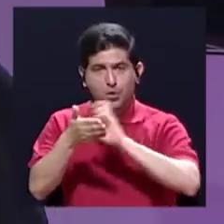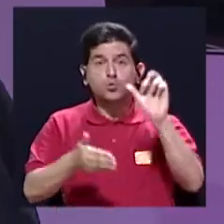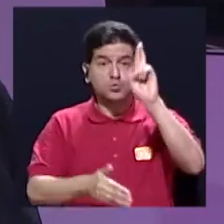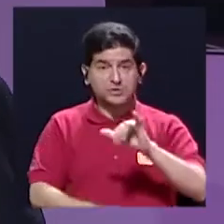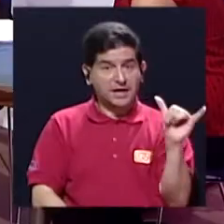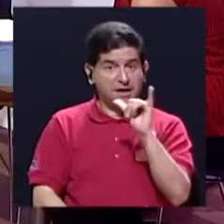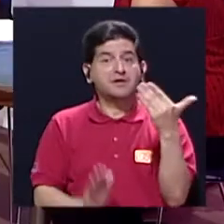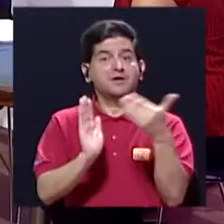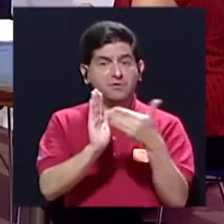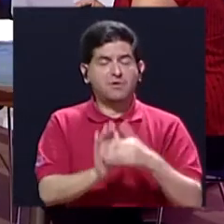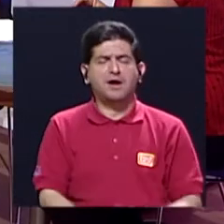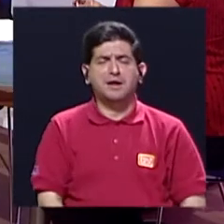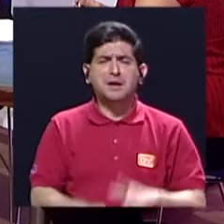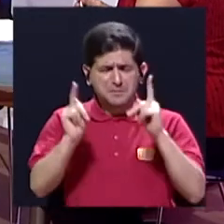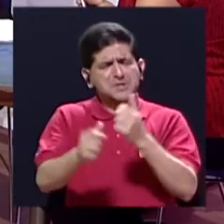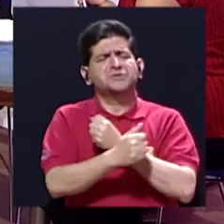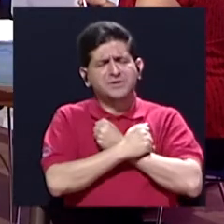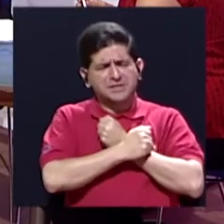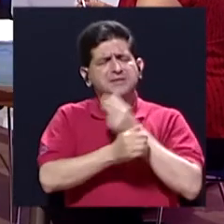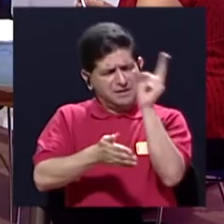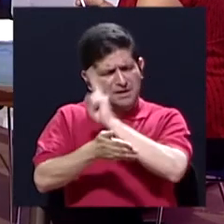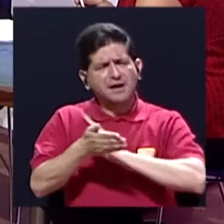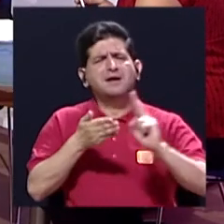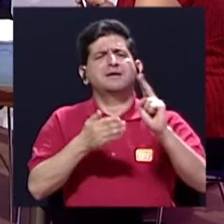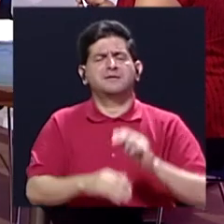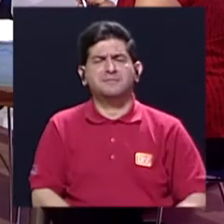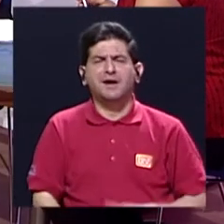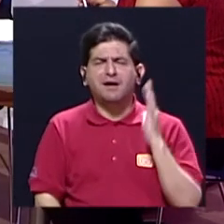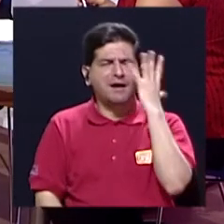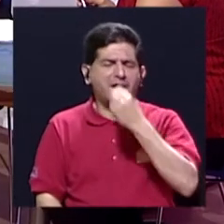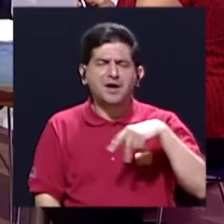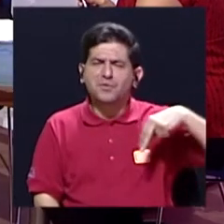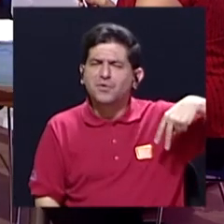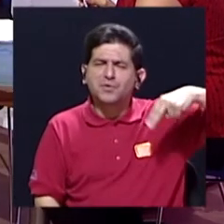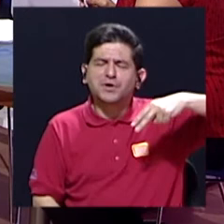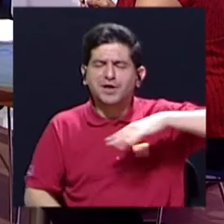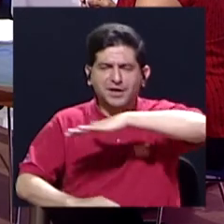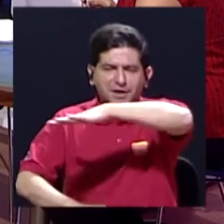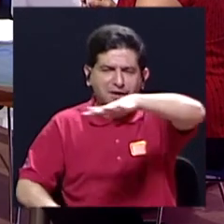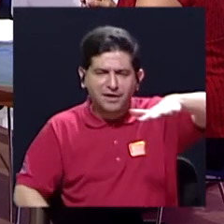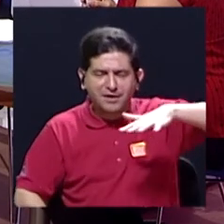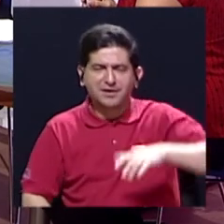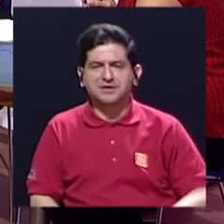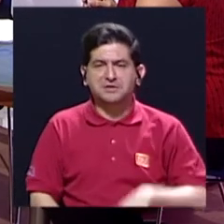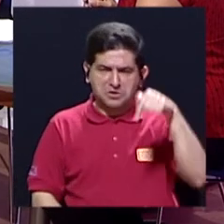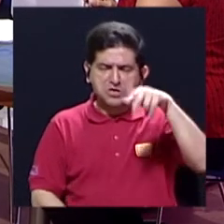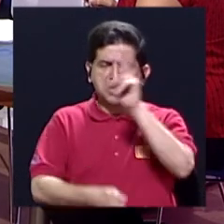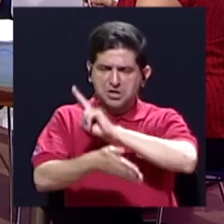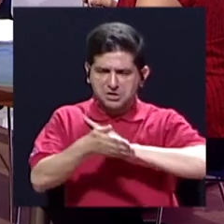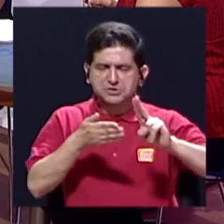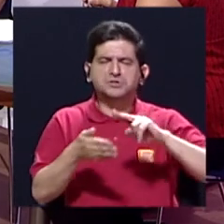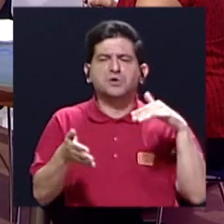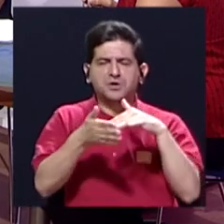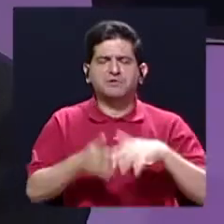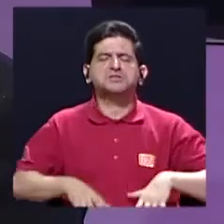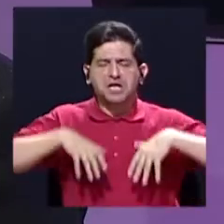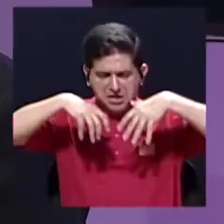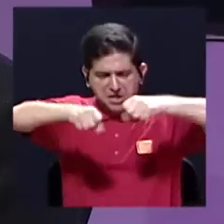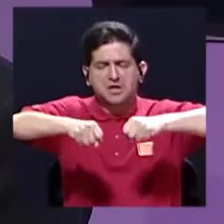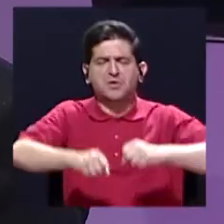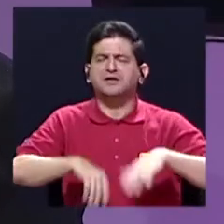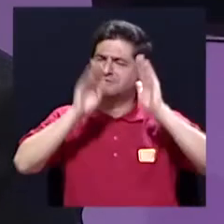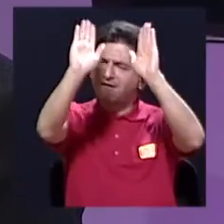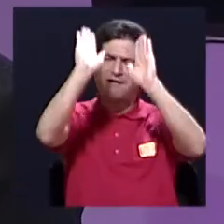de Costa Rica, que ¿quién no ama la Universidad de Costa Rica? Y qué lindo es caminar por el campus y haber pasado por esta universidad, ser regresada de acá,